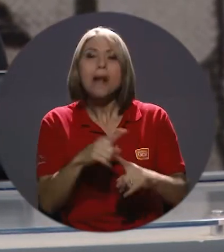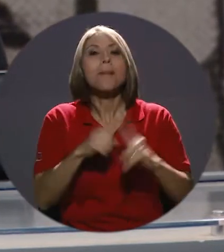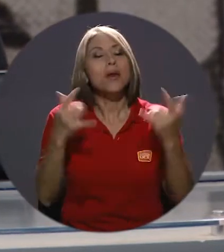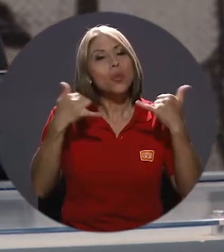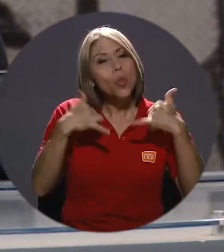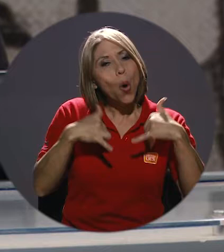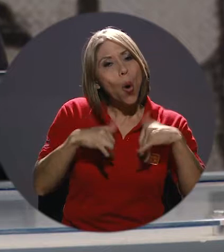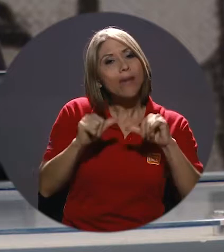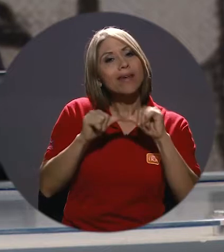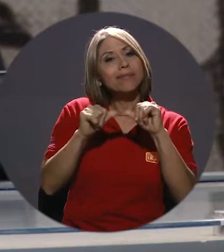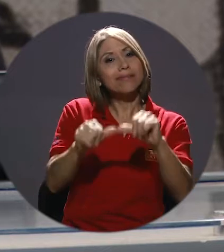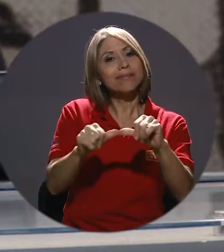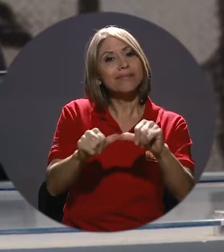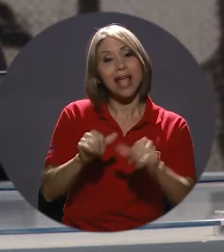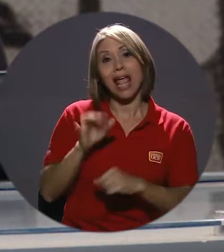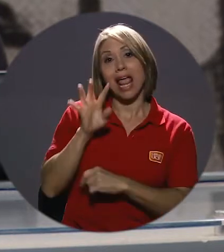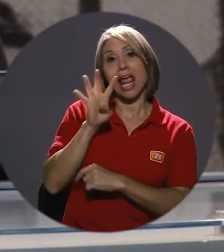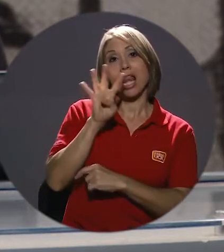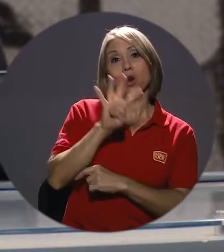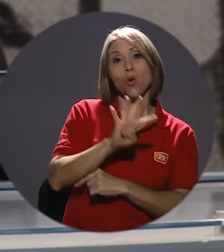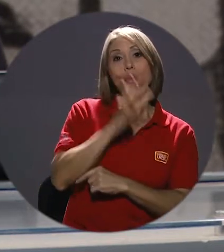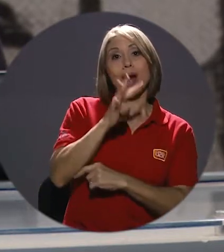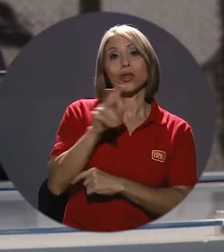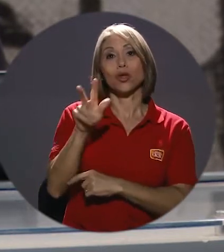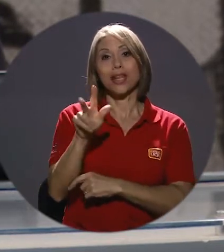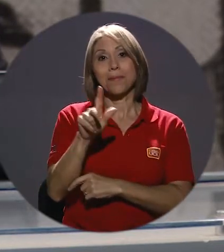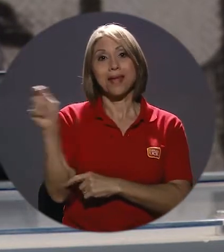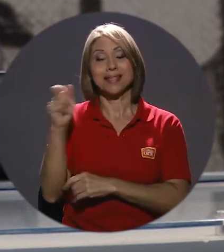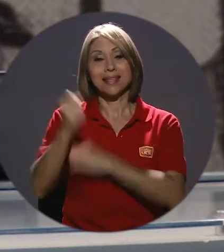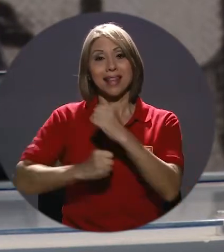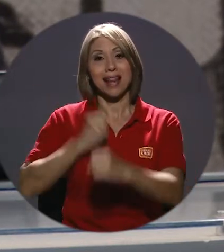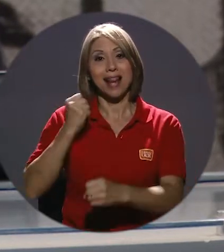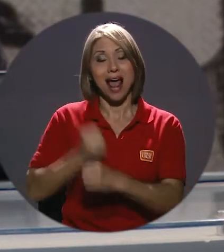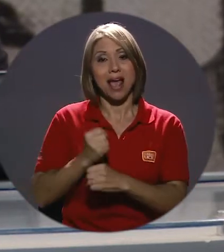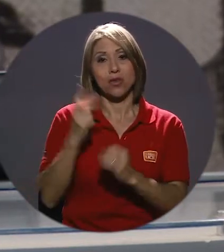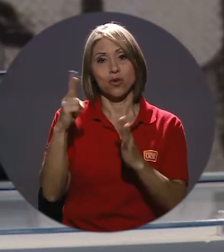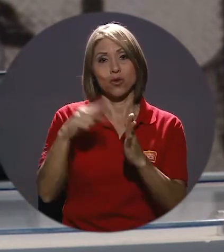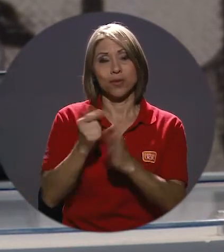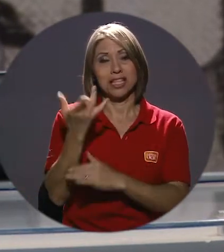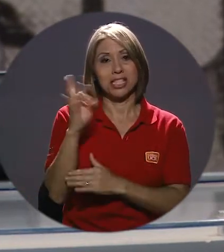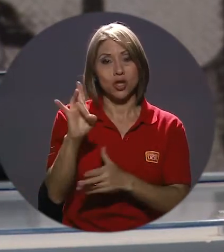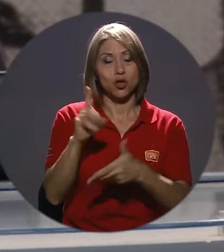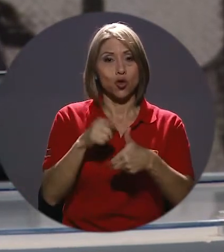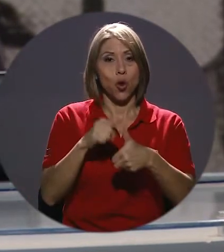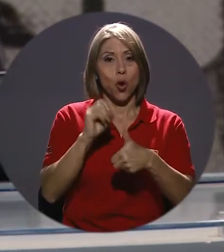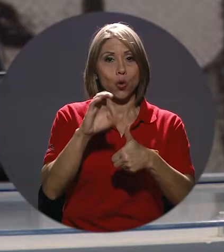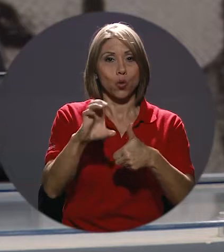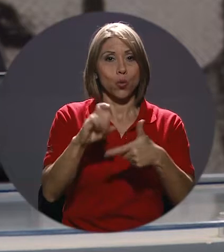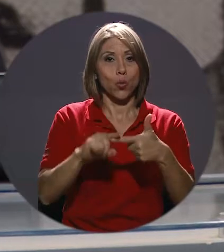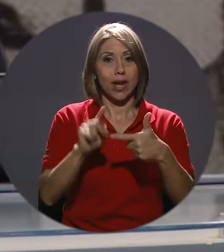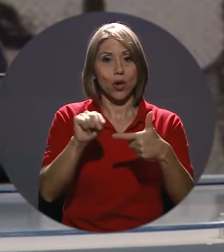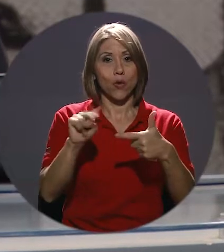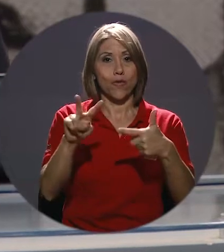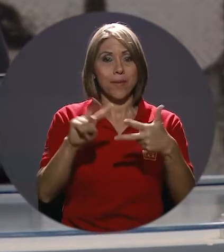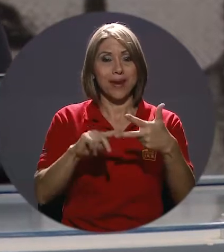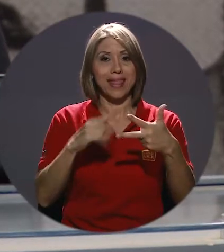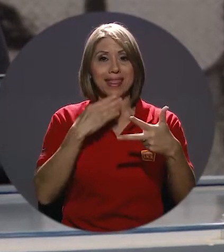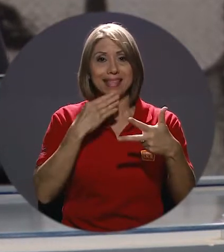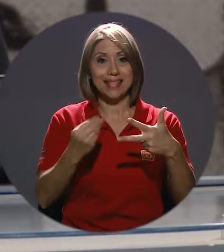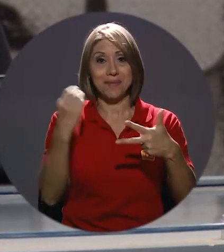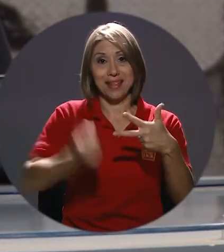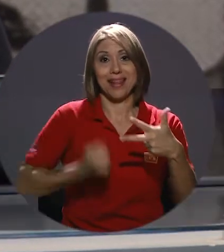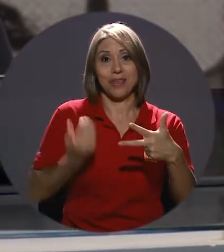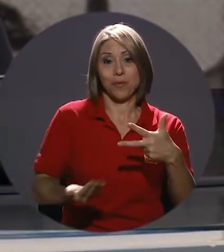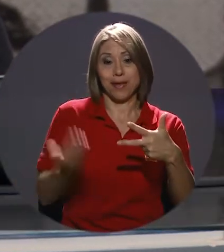es como el cuarto trimestre del 2018, ¿verdad? Que abarca octubre, noviembre, diciembre, y refleja un poquito de